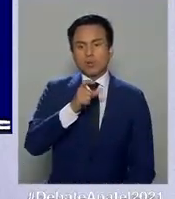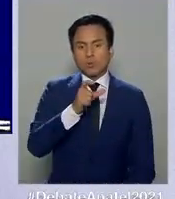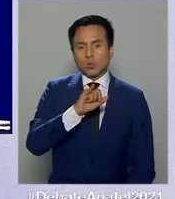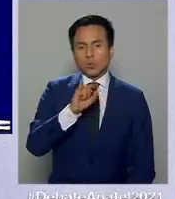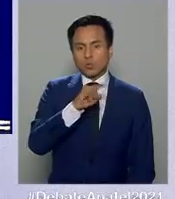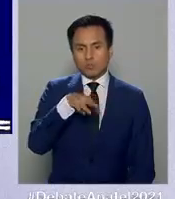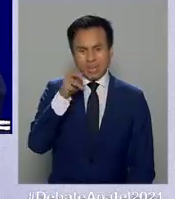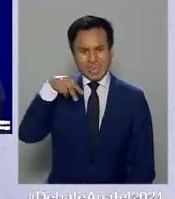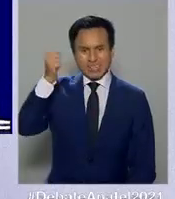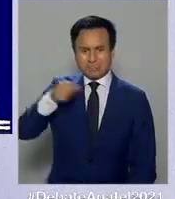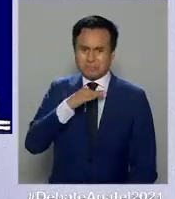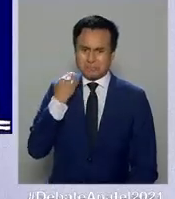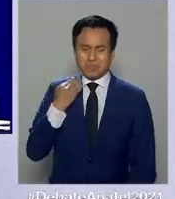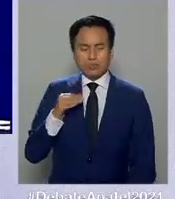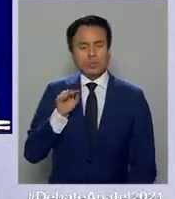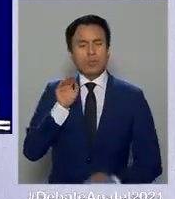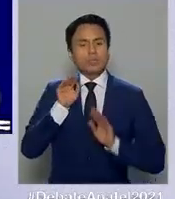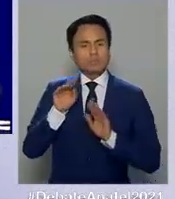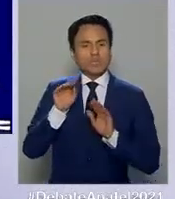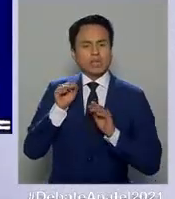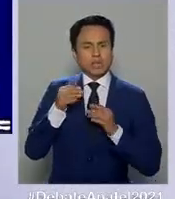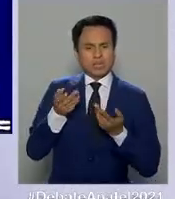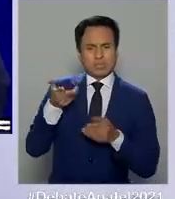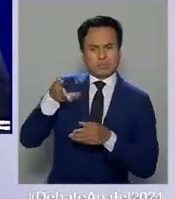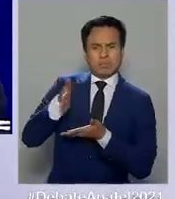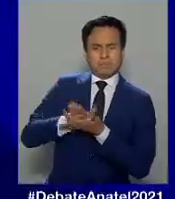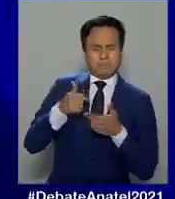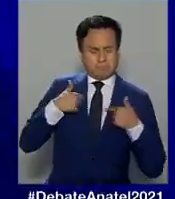asesinado por los que tú reivindicas. Jamás.